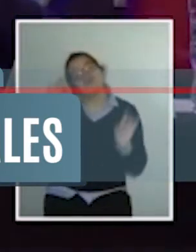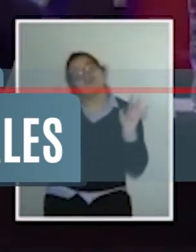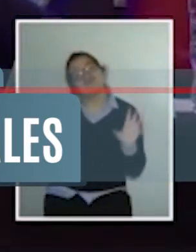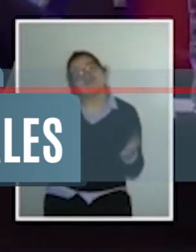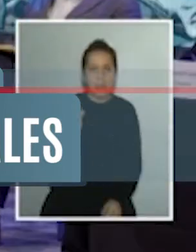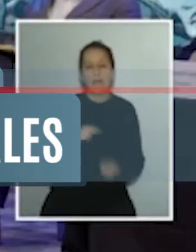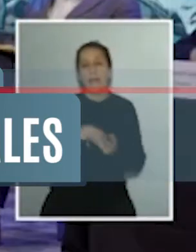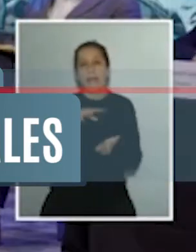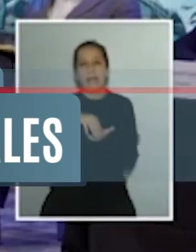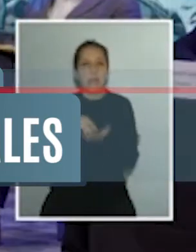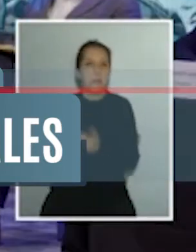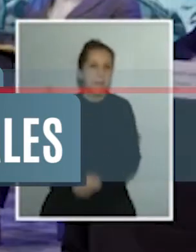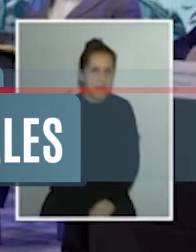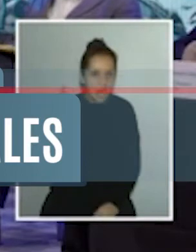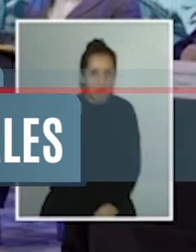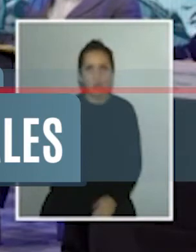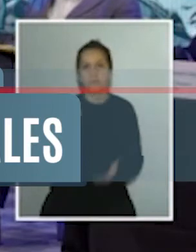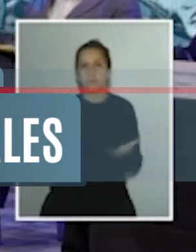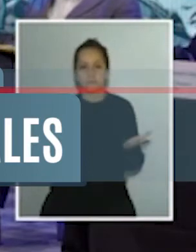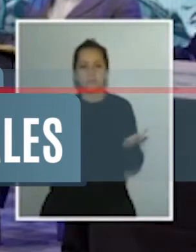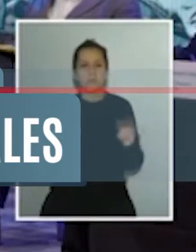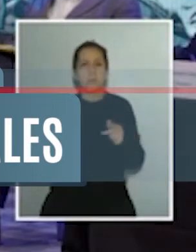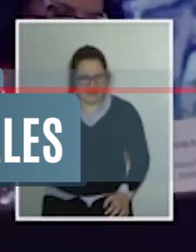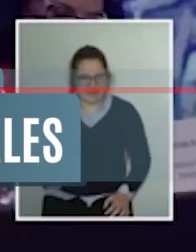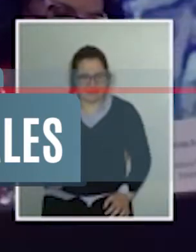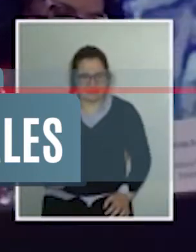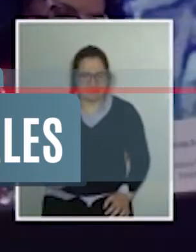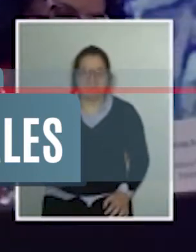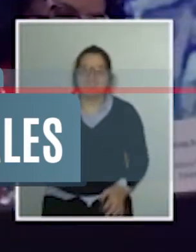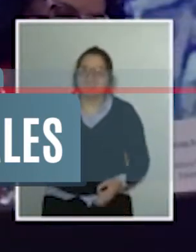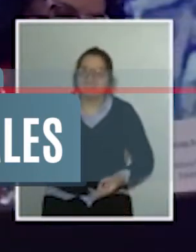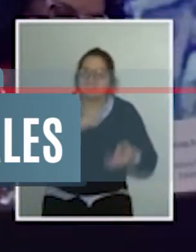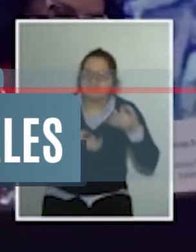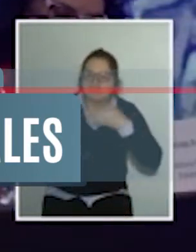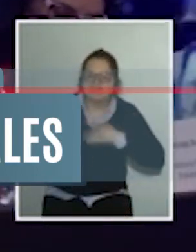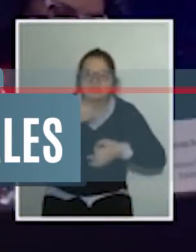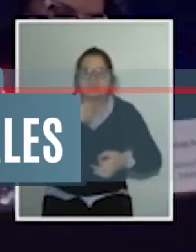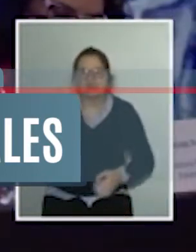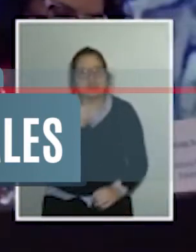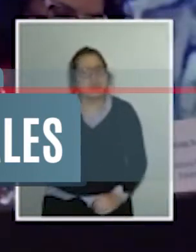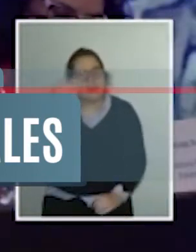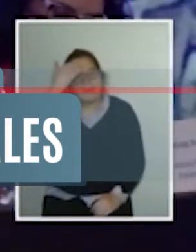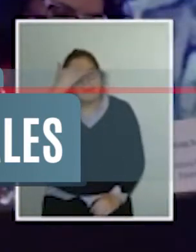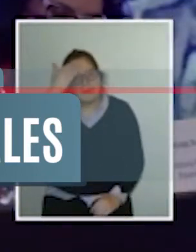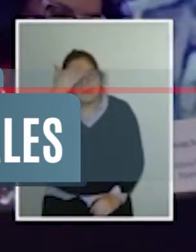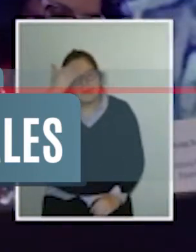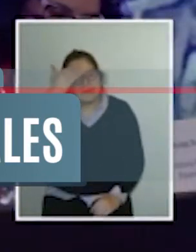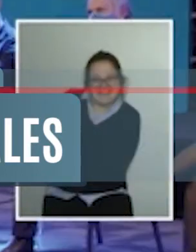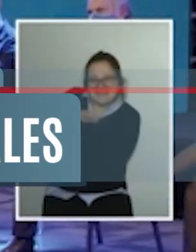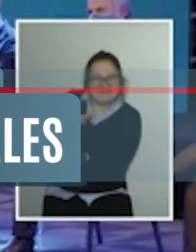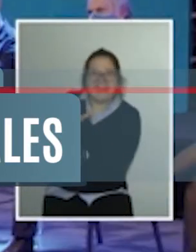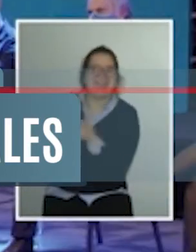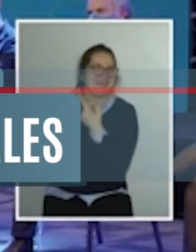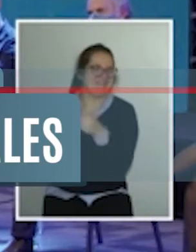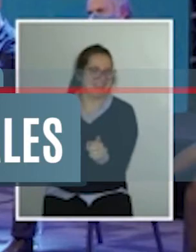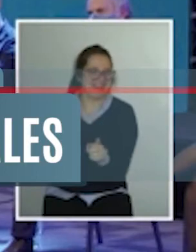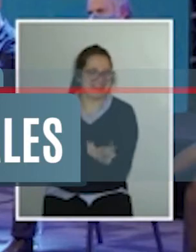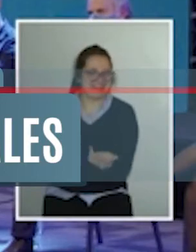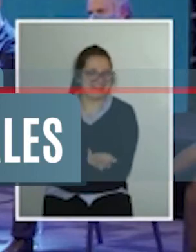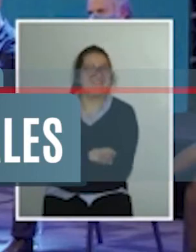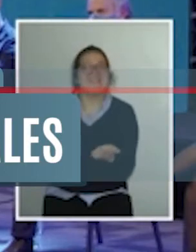y jose antonio castro los gobernadores plantearon lo que esperaban de la concurrencia de los